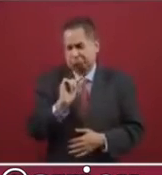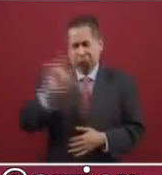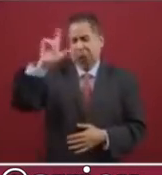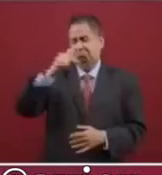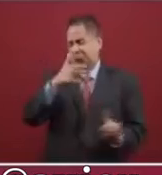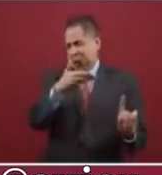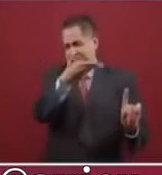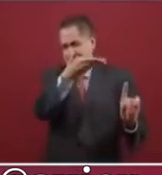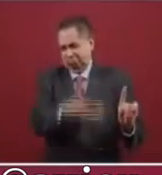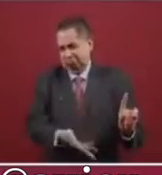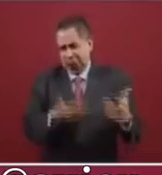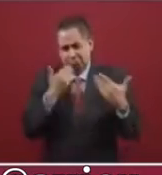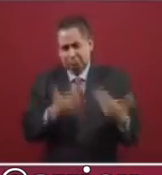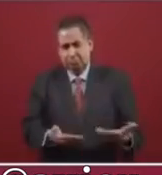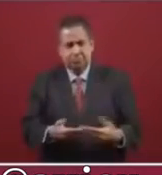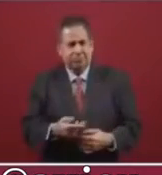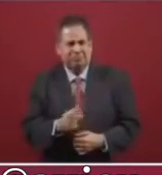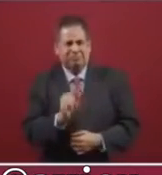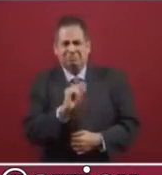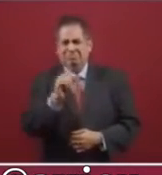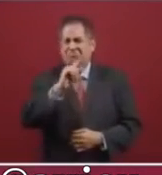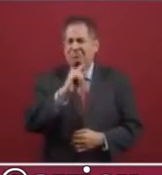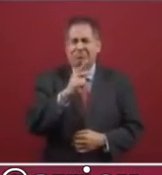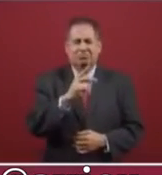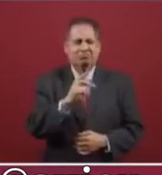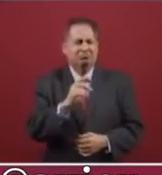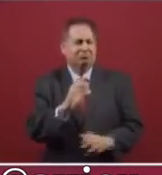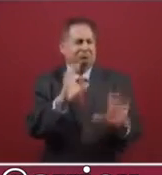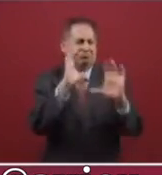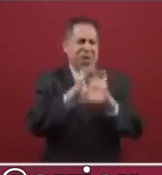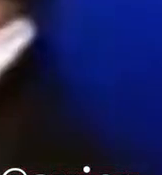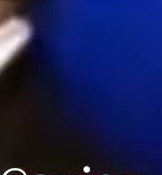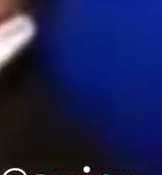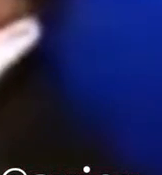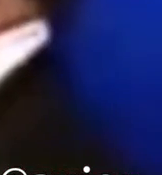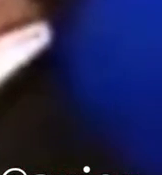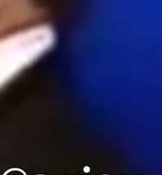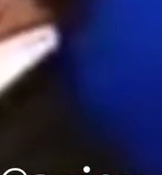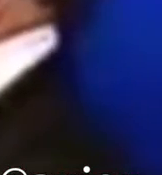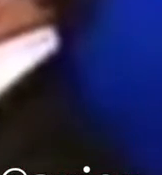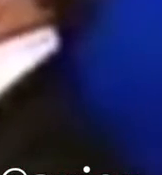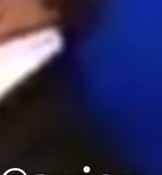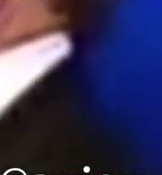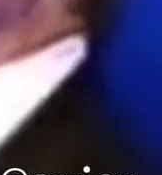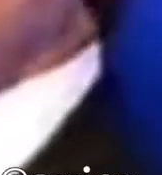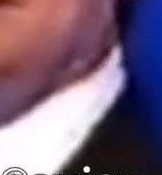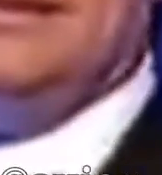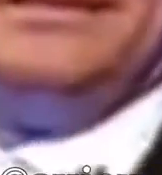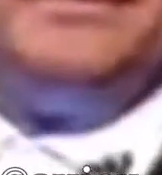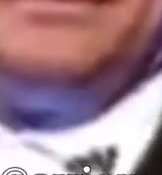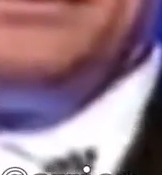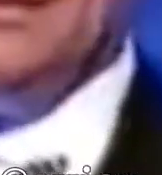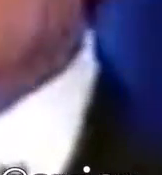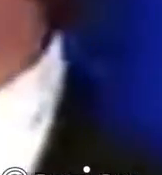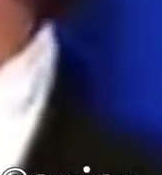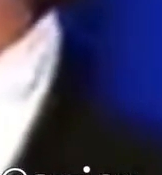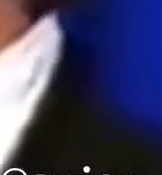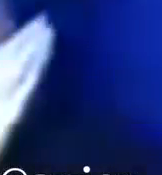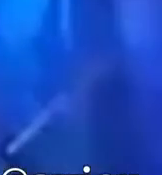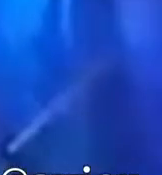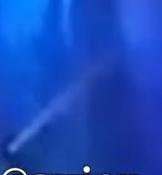extraordinario, un gran artista. ¿Te pareces tanto? ¡El Fri! ¡El Fri!